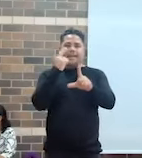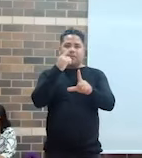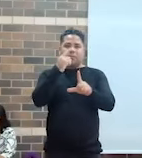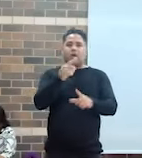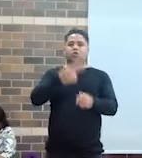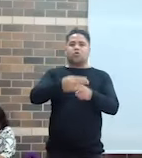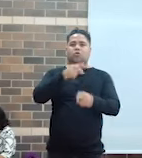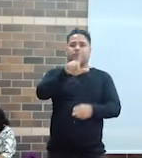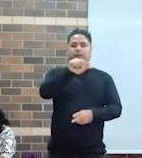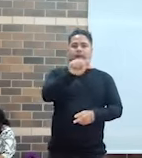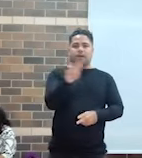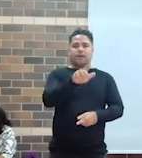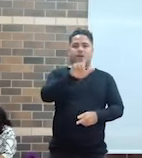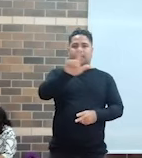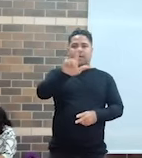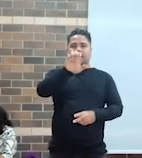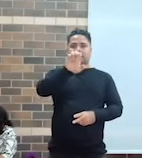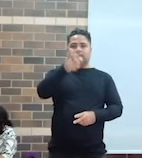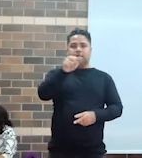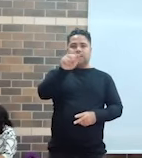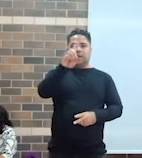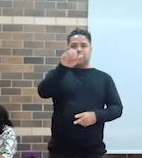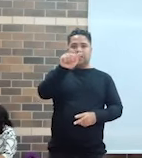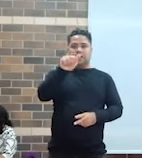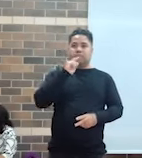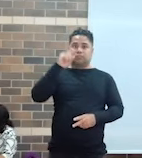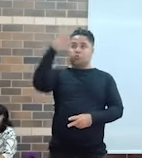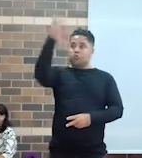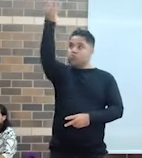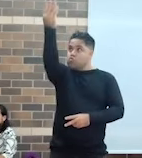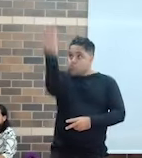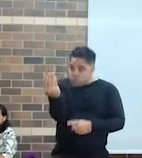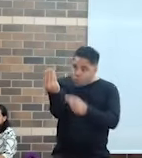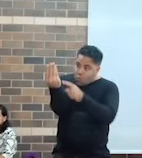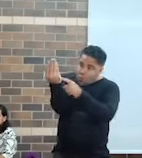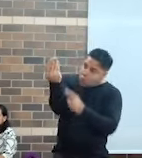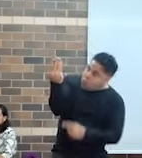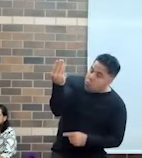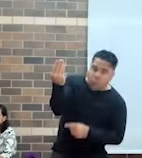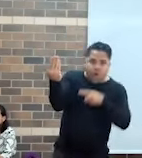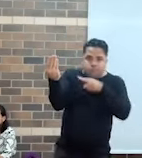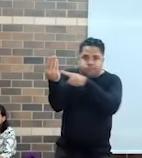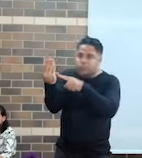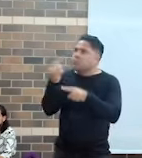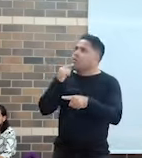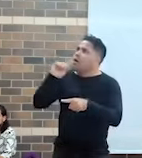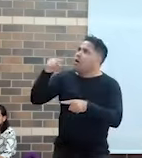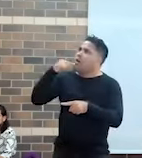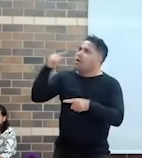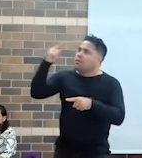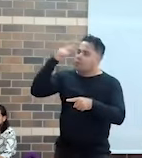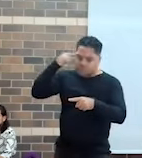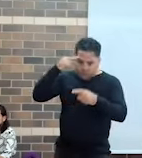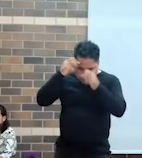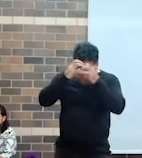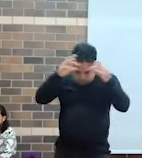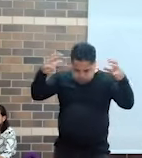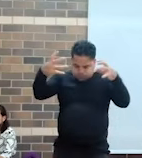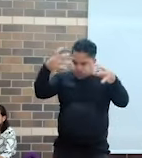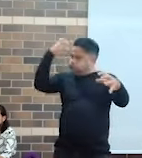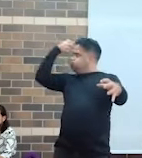extraterrestres, que la intérprete comienza a entender el lenguaje de los extraterrestres y su percepción del tiempo cambia, ella como que empieza a dominar el